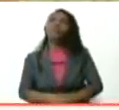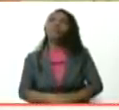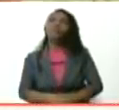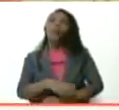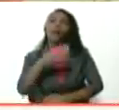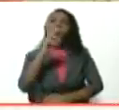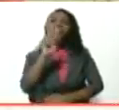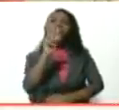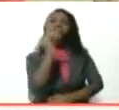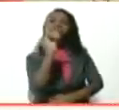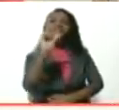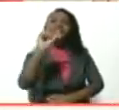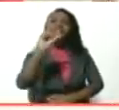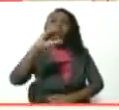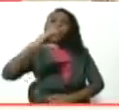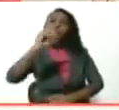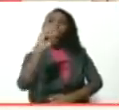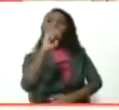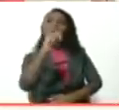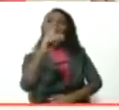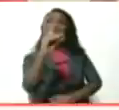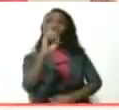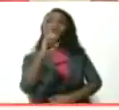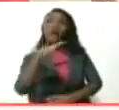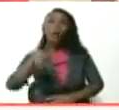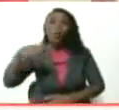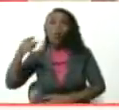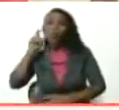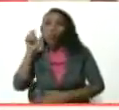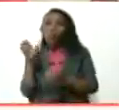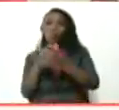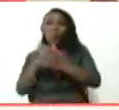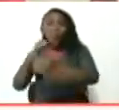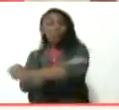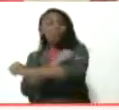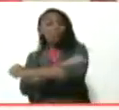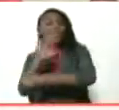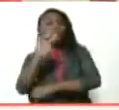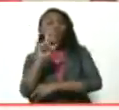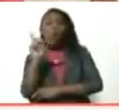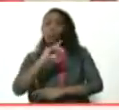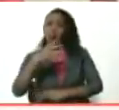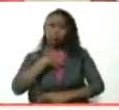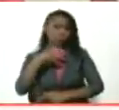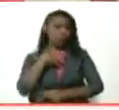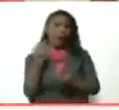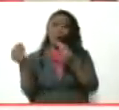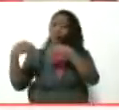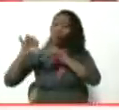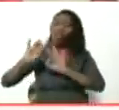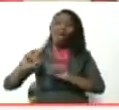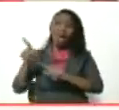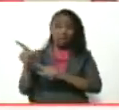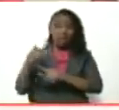Visconti también. Fueron candidatos. Y en un sector de la oposición venezolana no se pudieron poner de acuerdo, esa es la